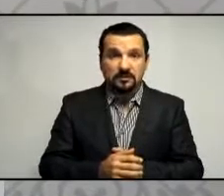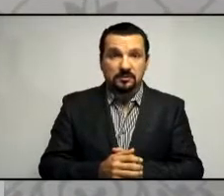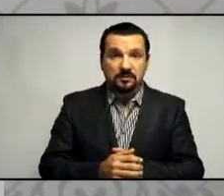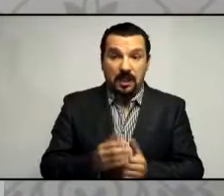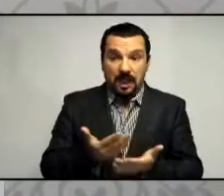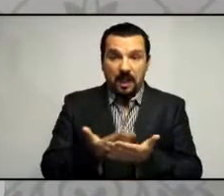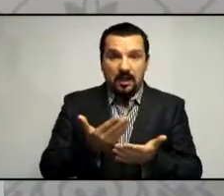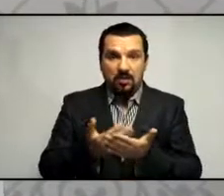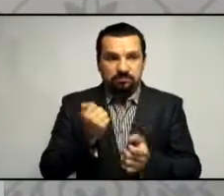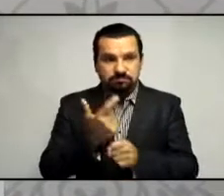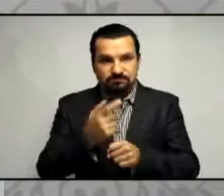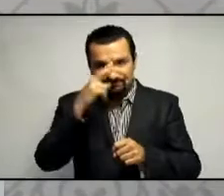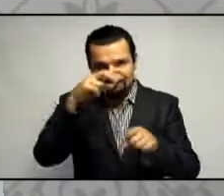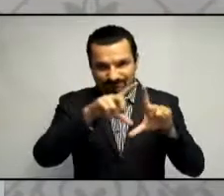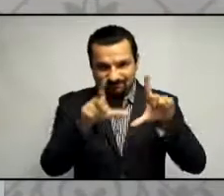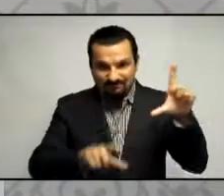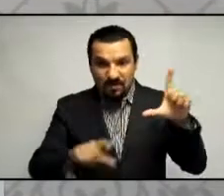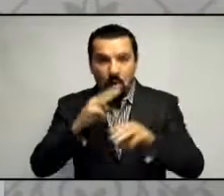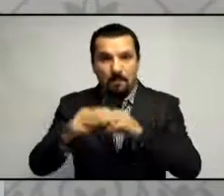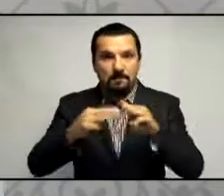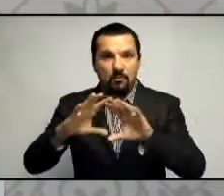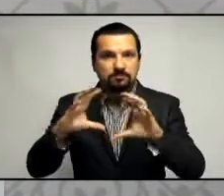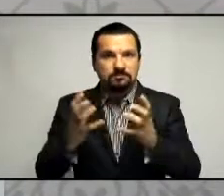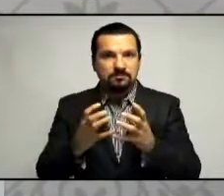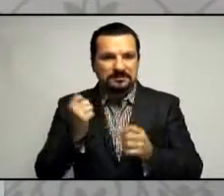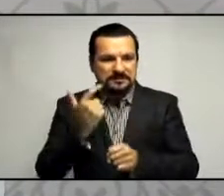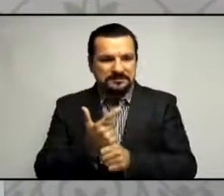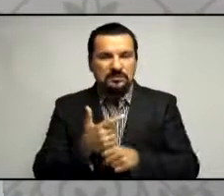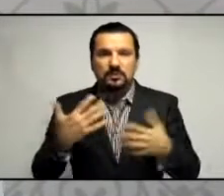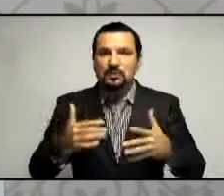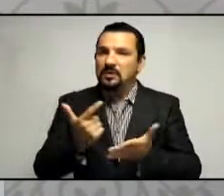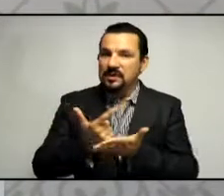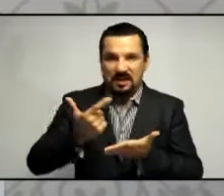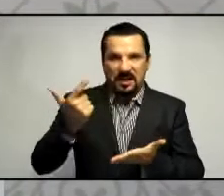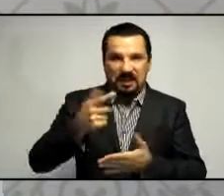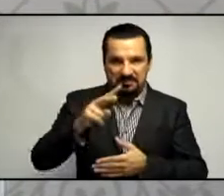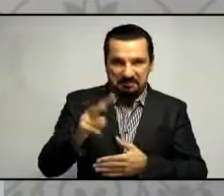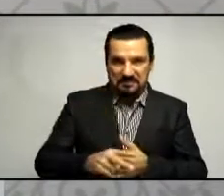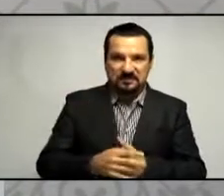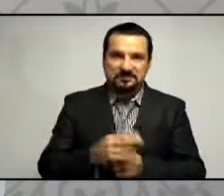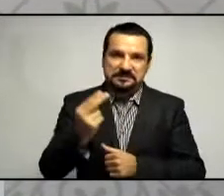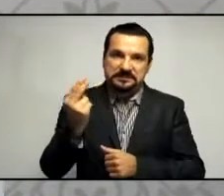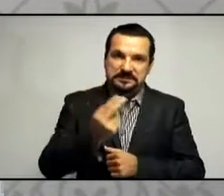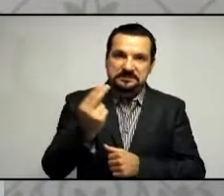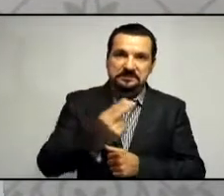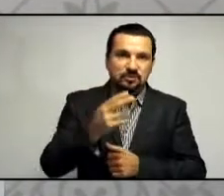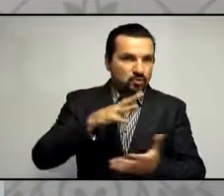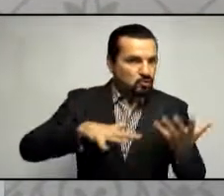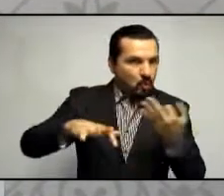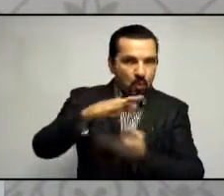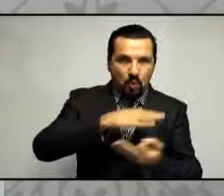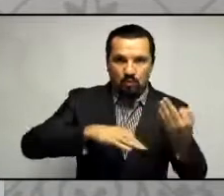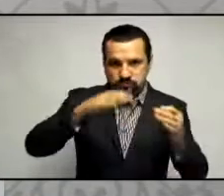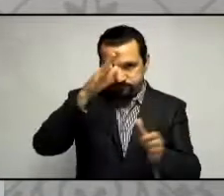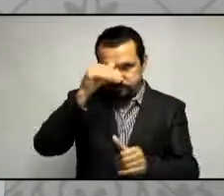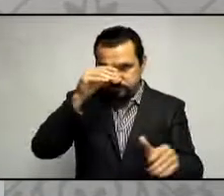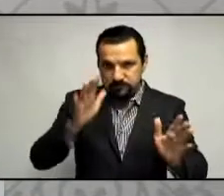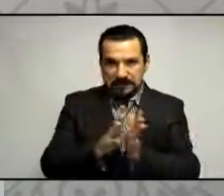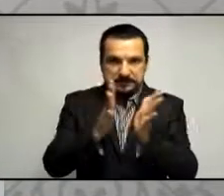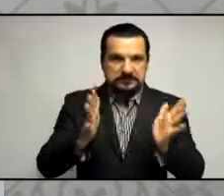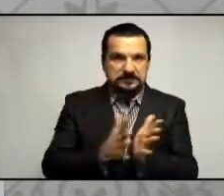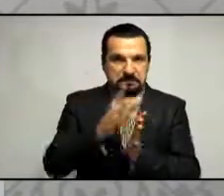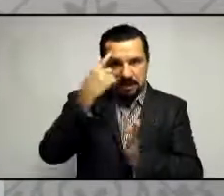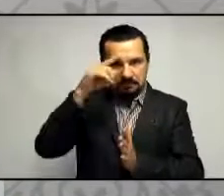estamos viviendo en el país y a nivel mundial es una situación crítica en la que necesitamos todos poner de nuestra parte para poder